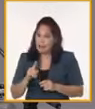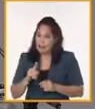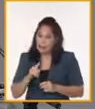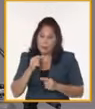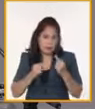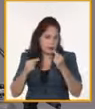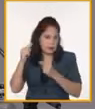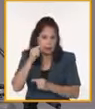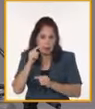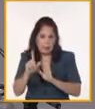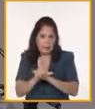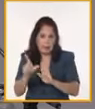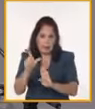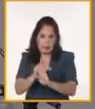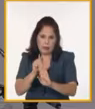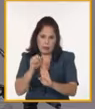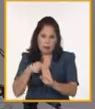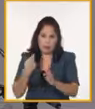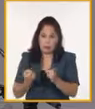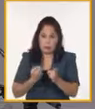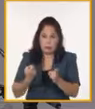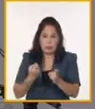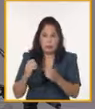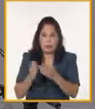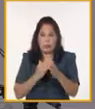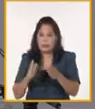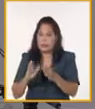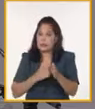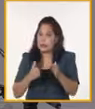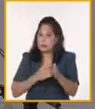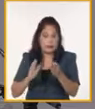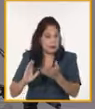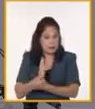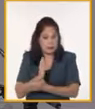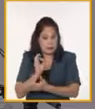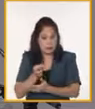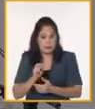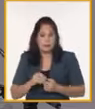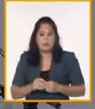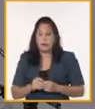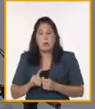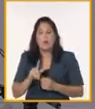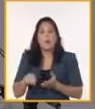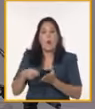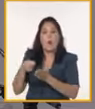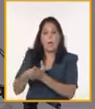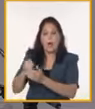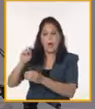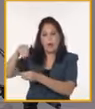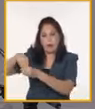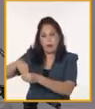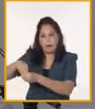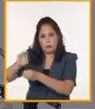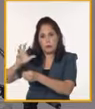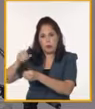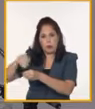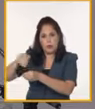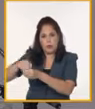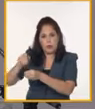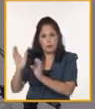las principales indisciplina y decimos indicio de evasión fiscal que estamos trabajando en un